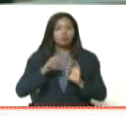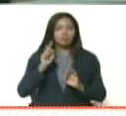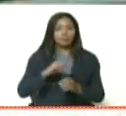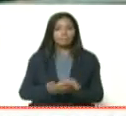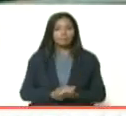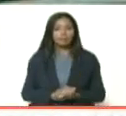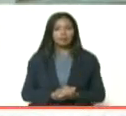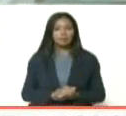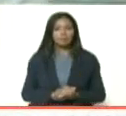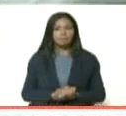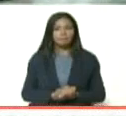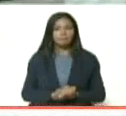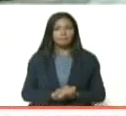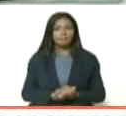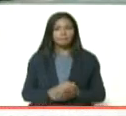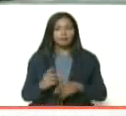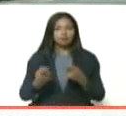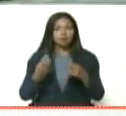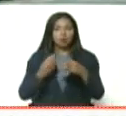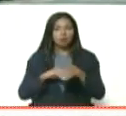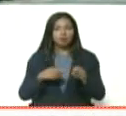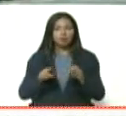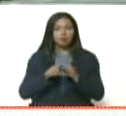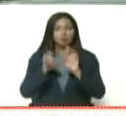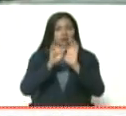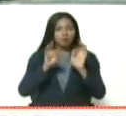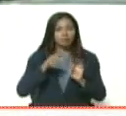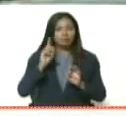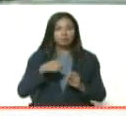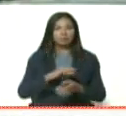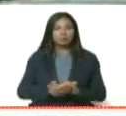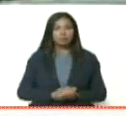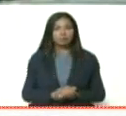Precios justos y acordados.